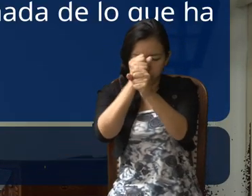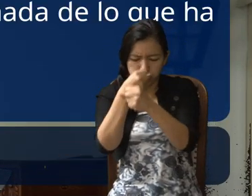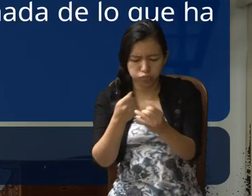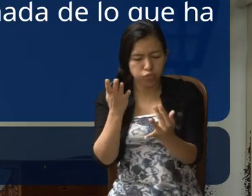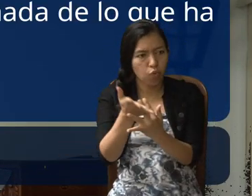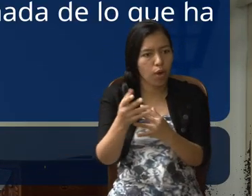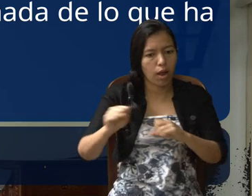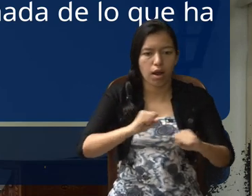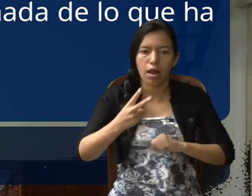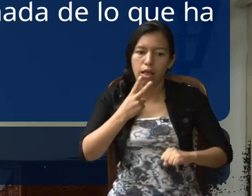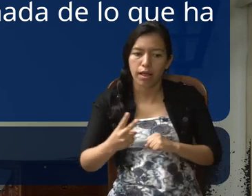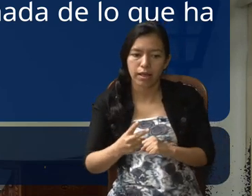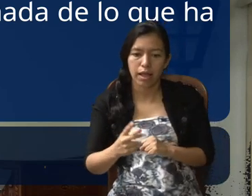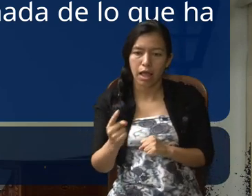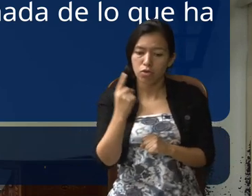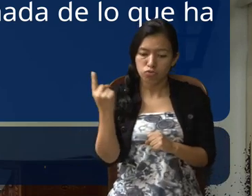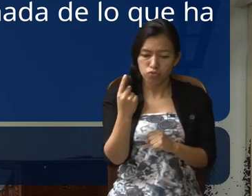Y sin él,